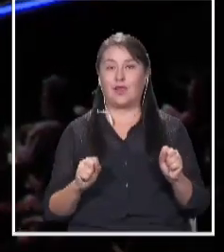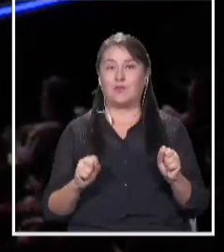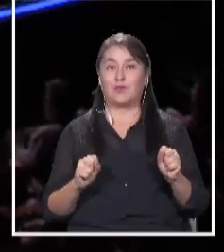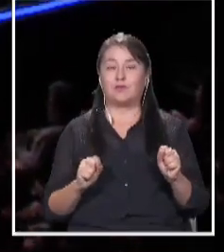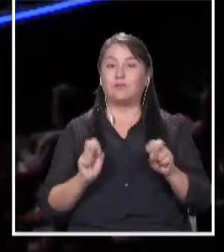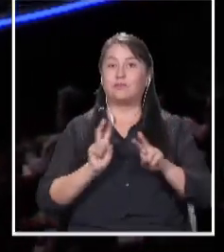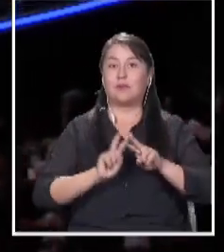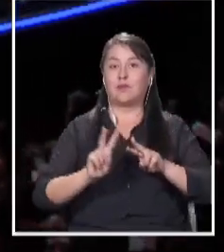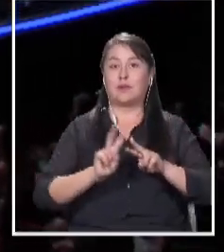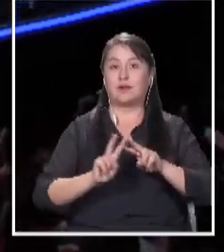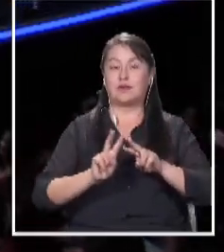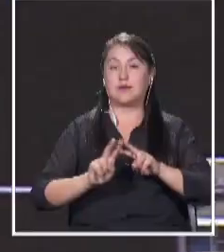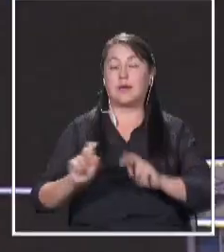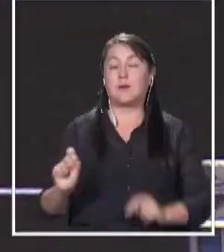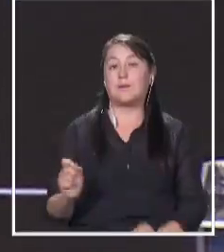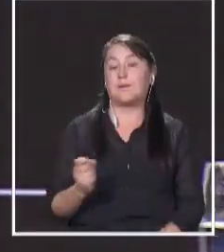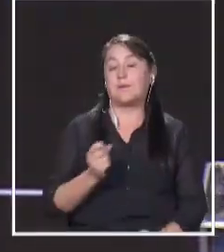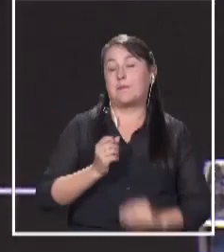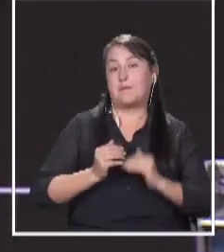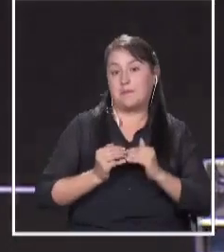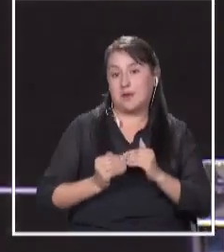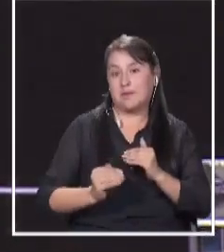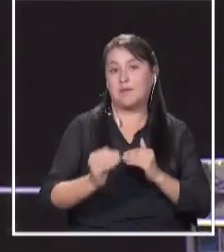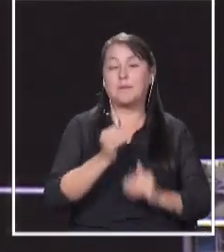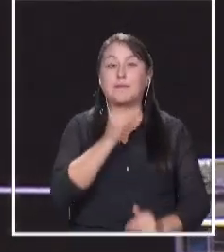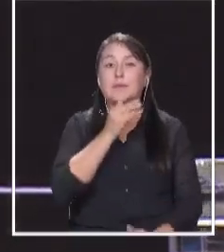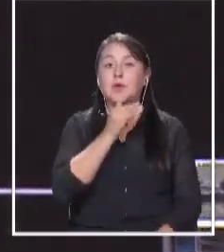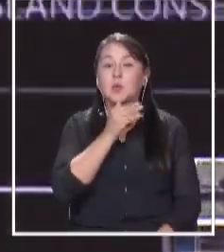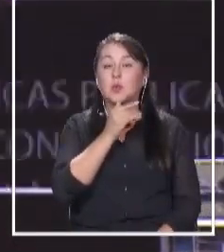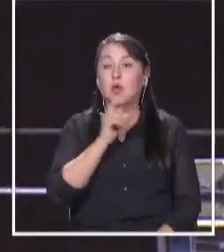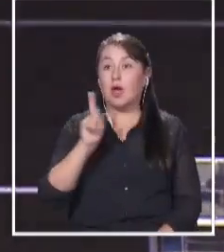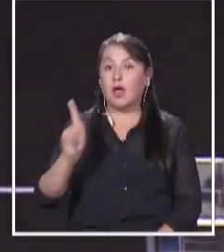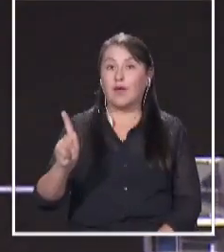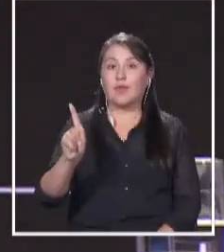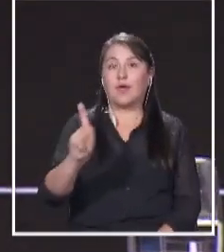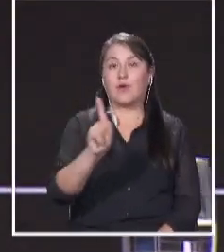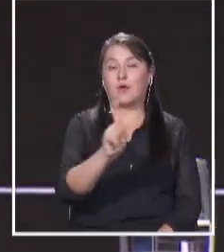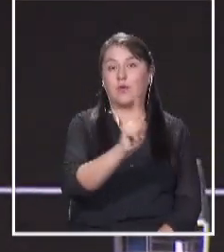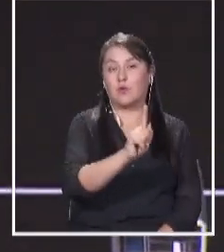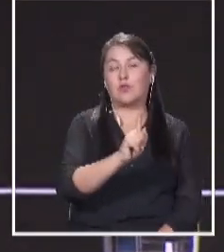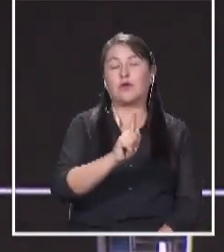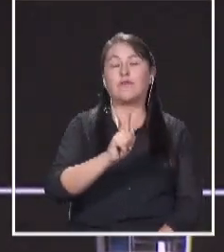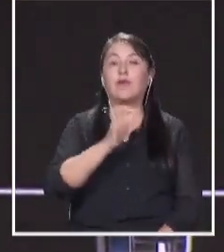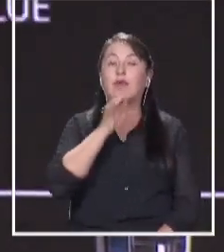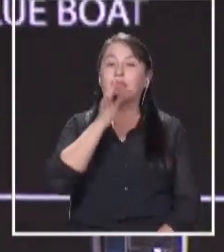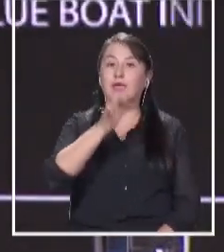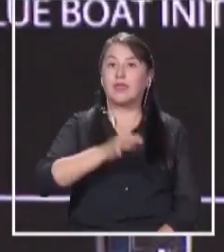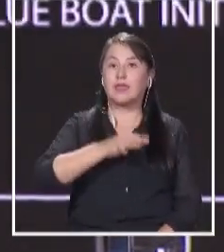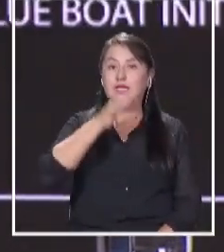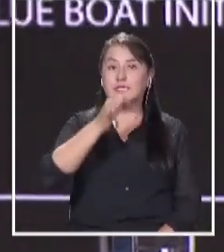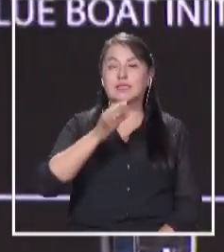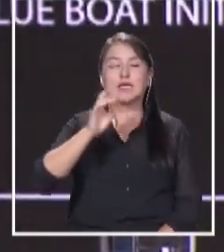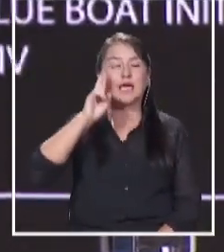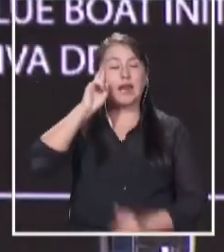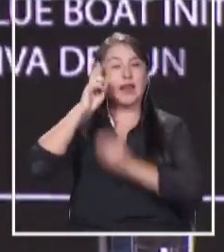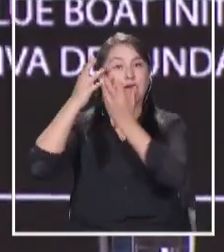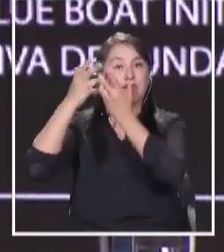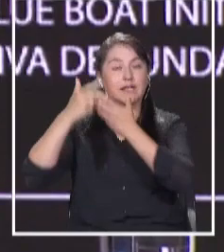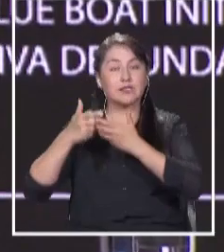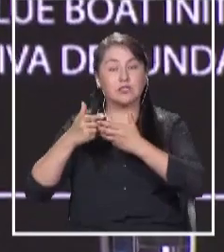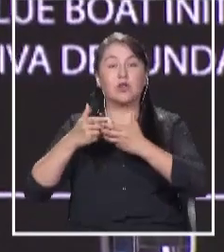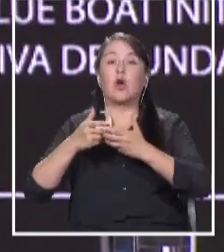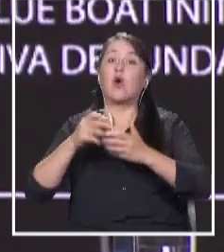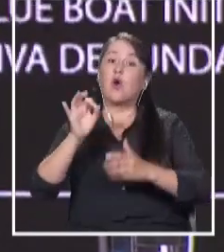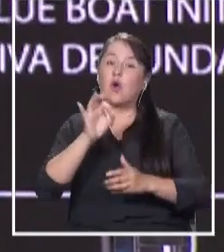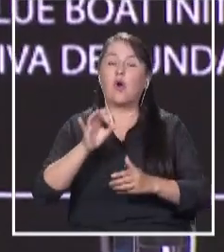Vamos a hacer unos primeros minutos en que cada uno de ustedes va a entregar algunas palabras, alguna reflexión respecto de lo que están haciendo o algún tema